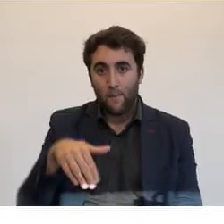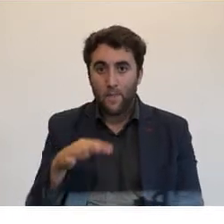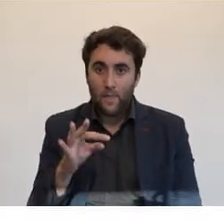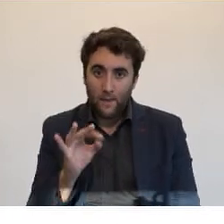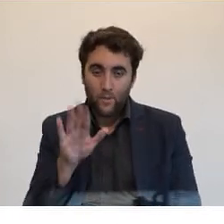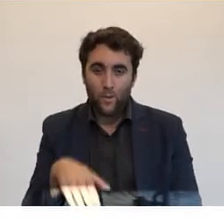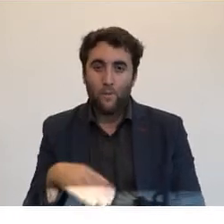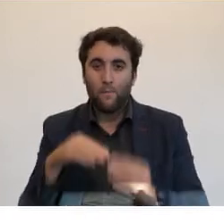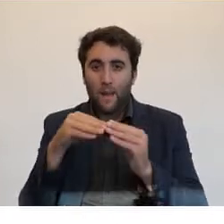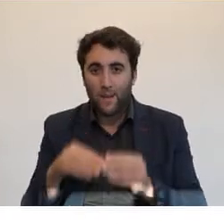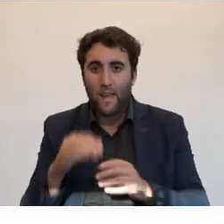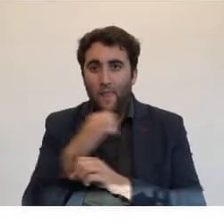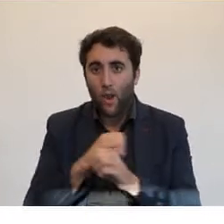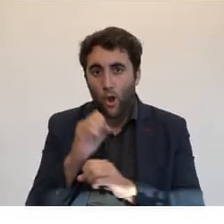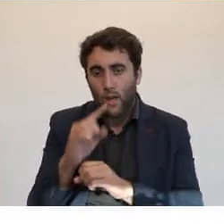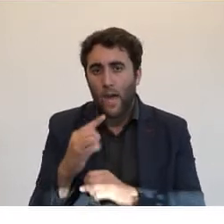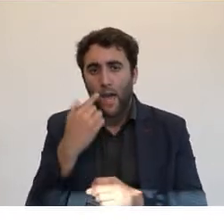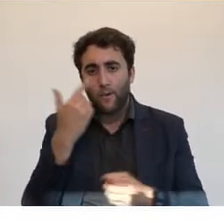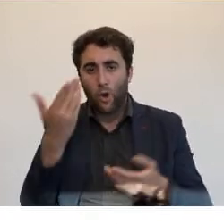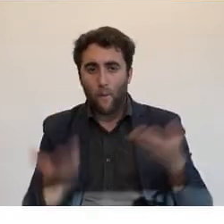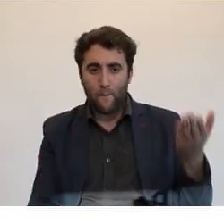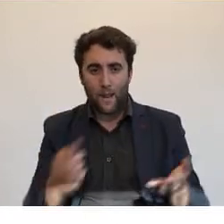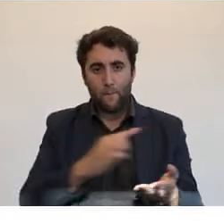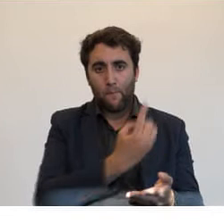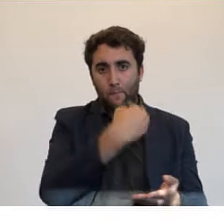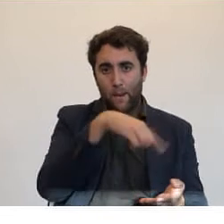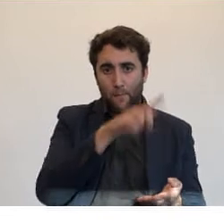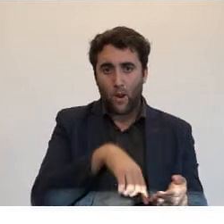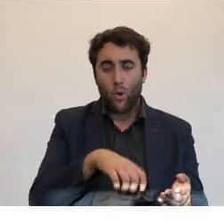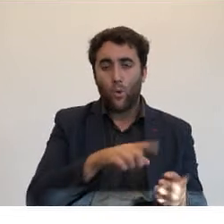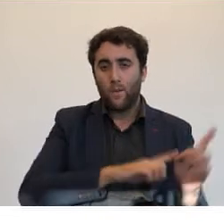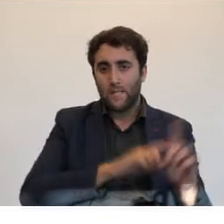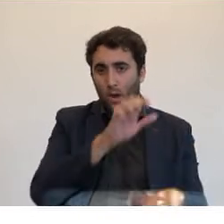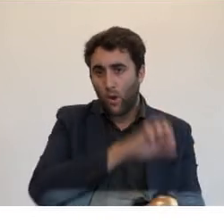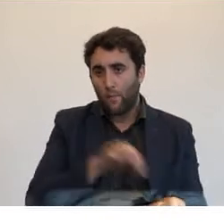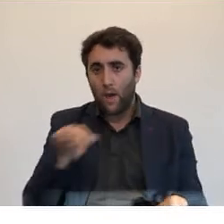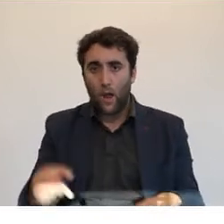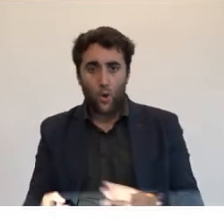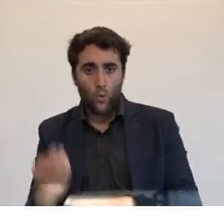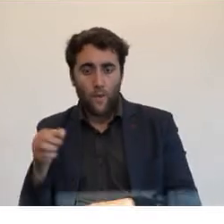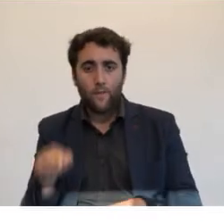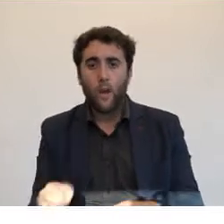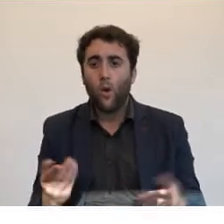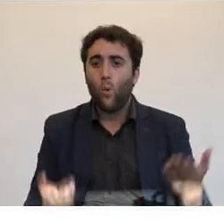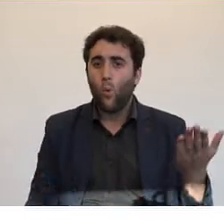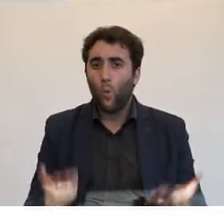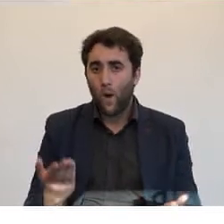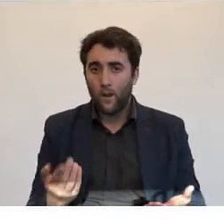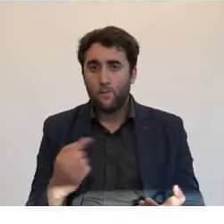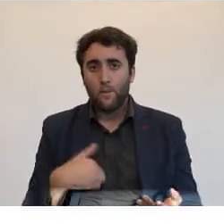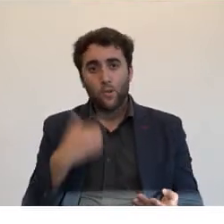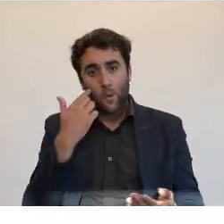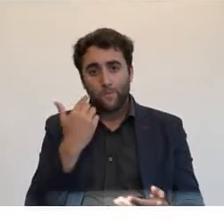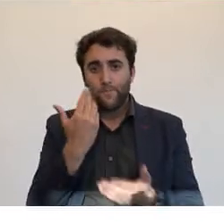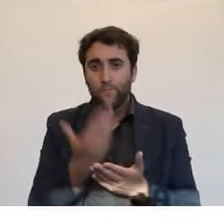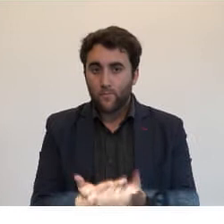empiezan mis dudas y también inquietudes que se han abordado en el marco de estas jornadas. Si ponemos una